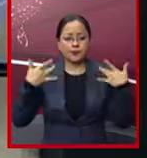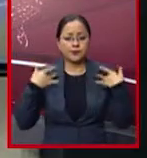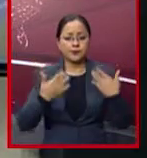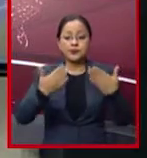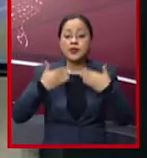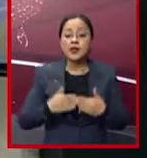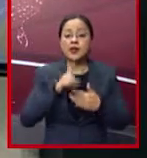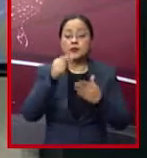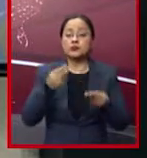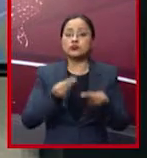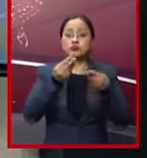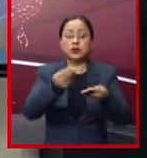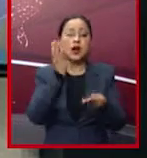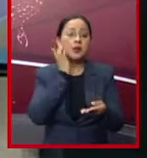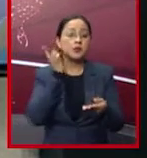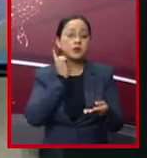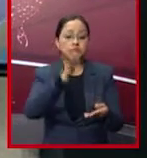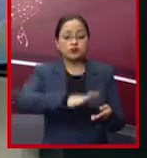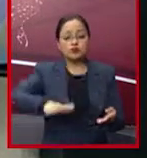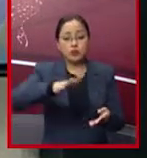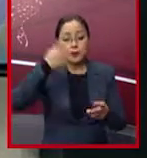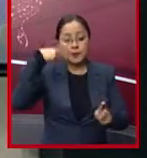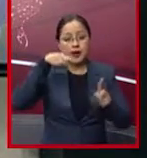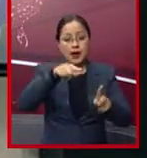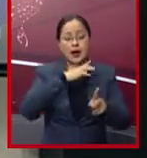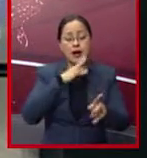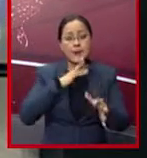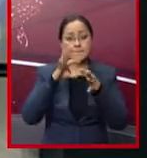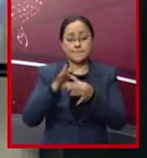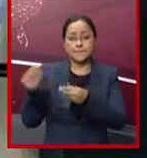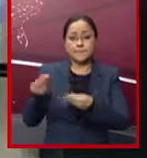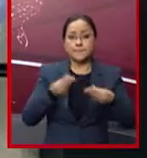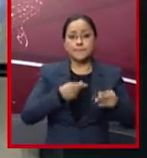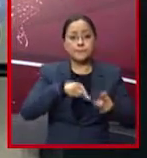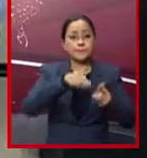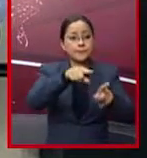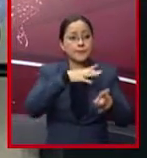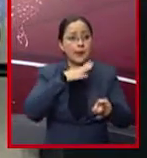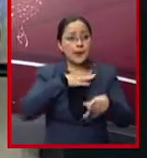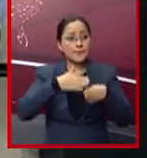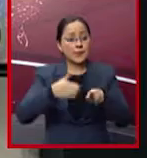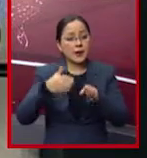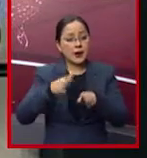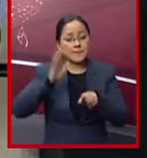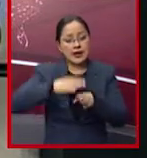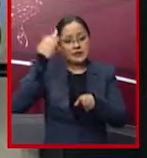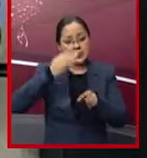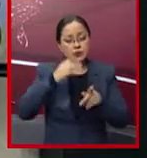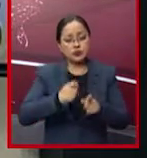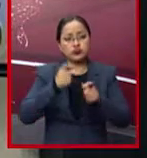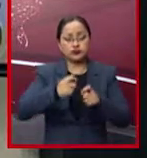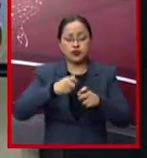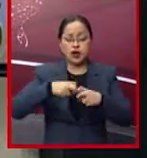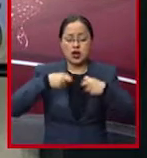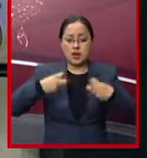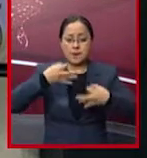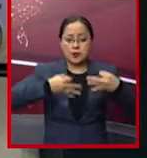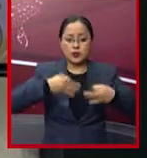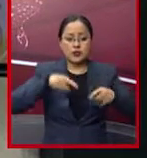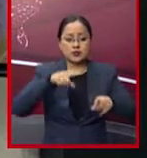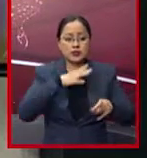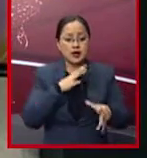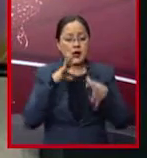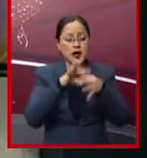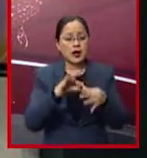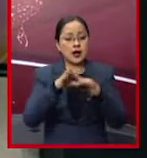Posteriormente se presentó ante el Pleno de la Cámara de Diputados esta minuta proveniente del Senado para ampliar la permanencia de los recién nombrados magistrados del Tribunal Electoral del